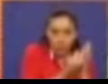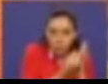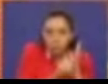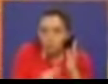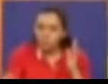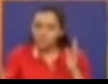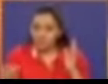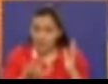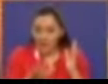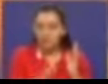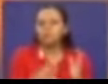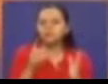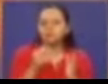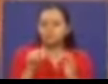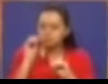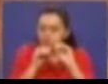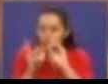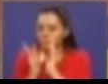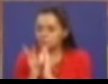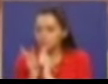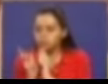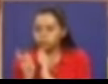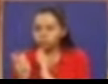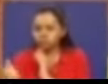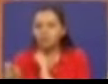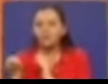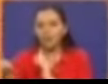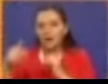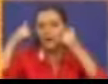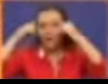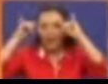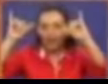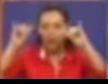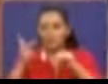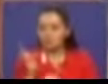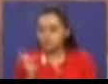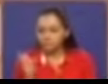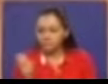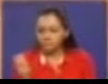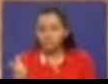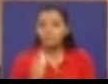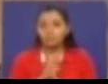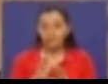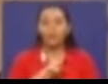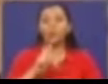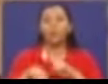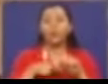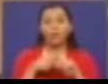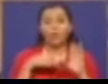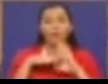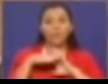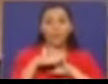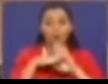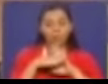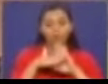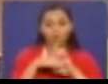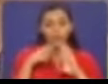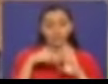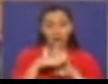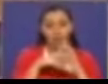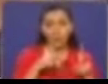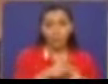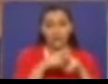Segundo hito, en Hacienda, que era de un banquero que había quedado en impunidad. Dicho sea de paso, la Casa Hacienda, como no